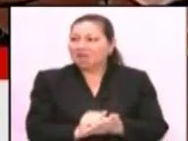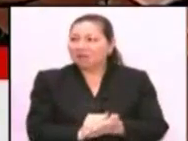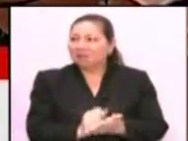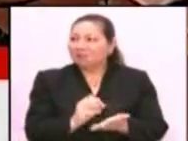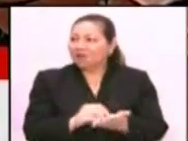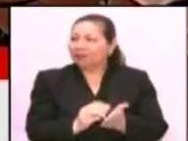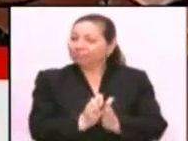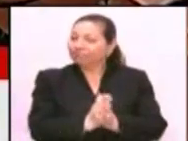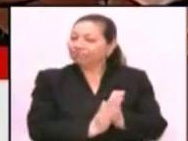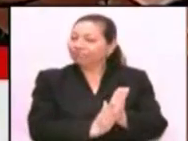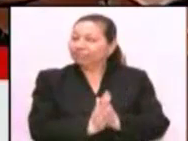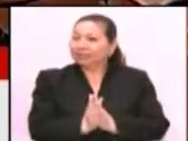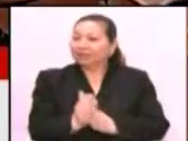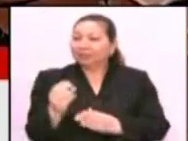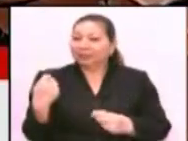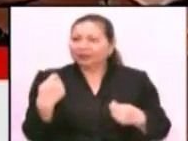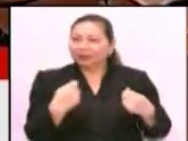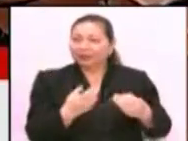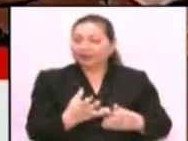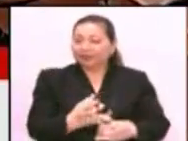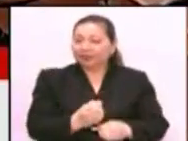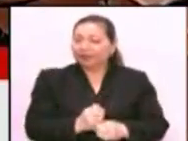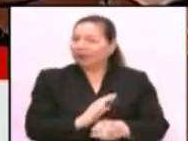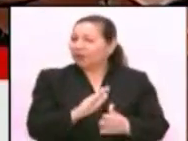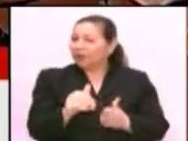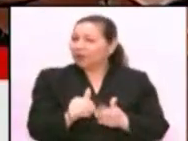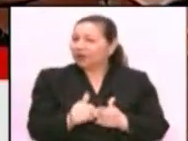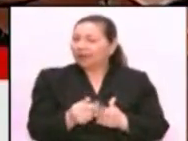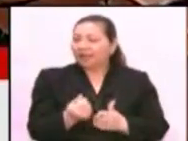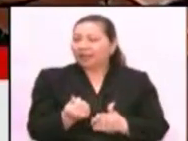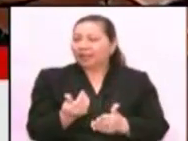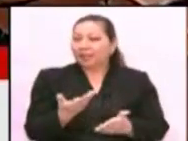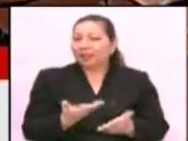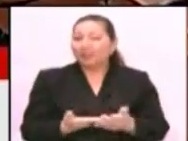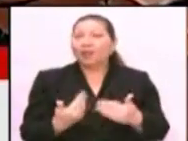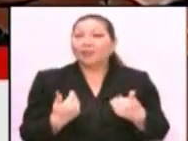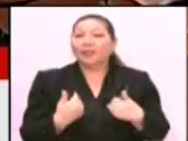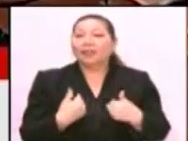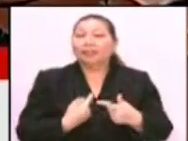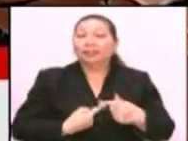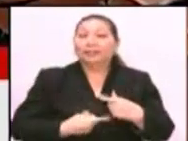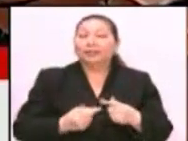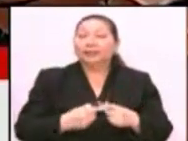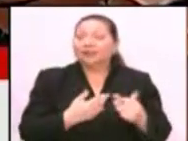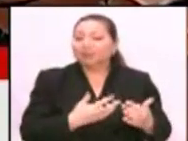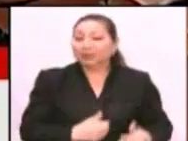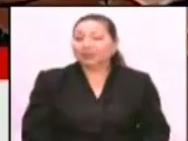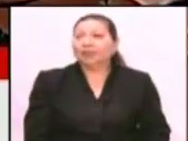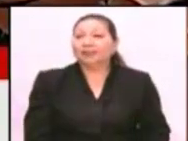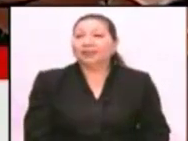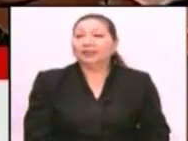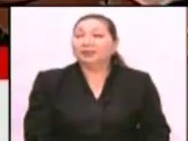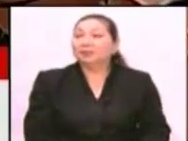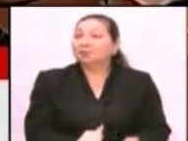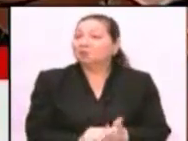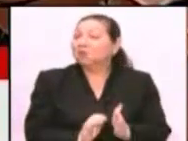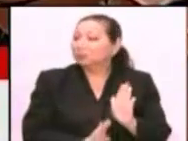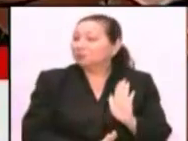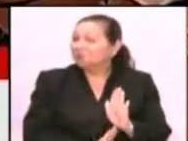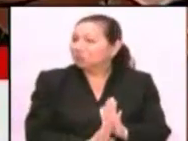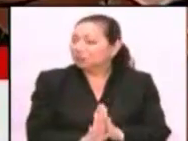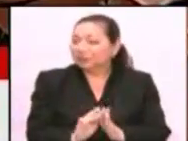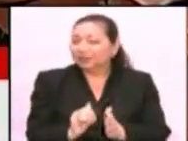fueron muy satisfactorios. Los inversionistas recuperaron todo el capital y tuvieron el retorno esperado, ¿sí? Entonces fue muy